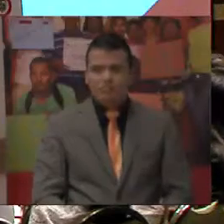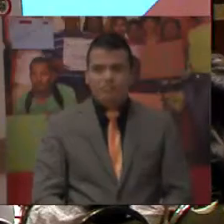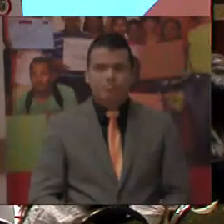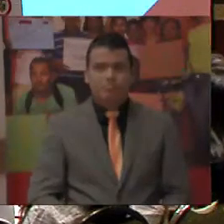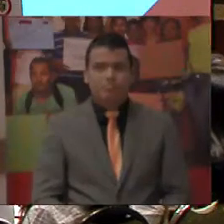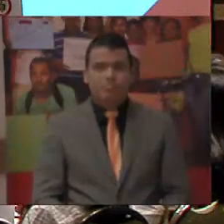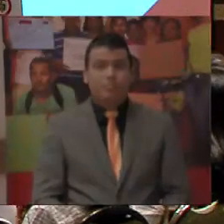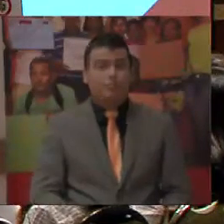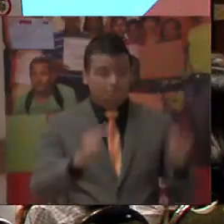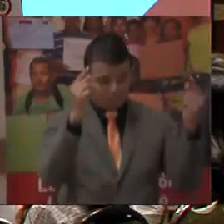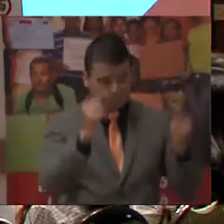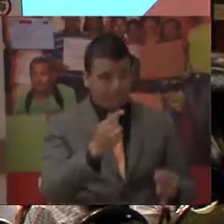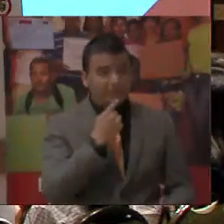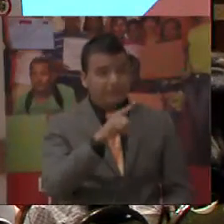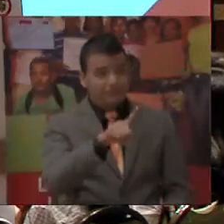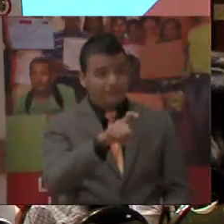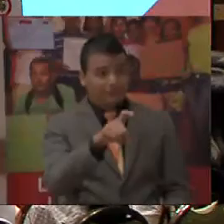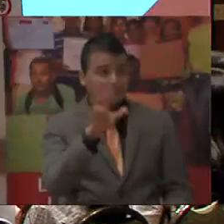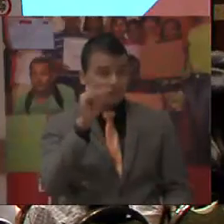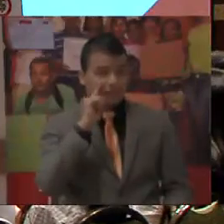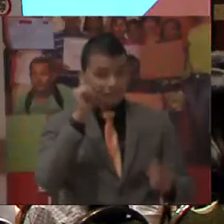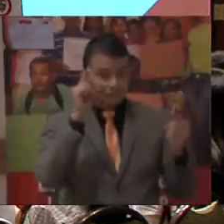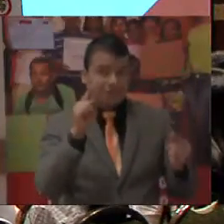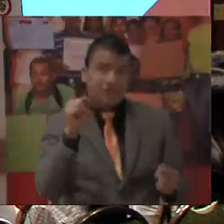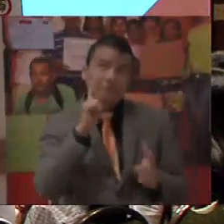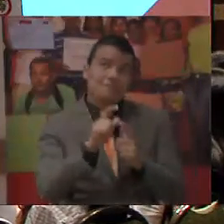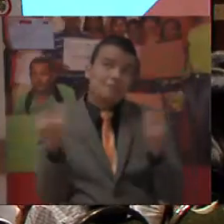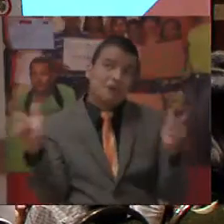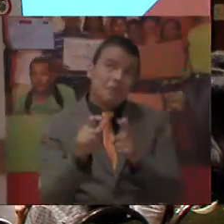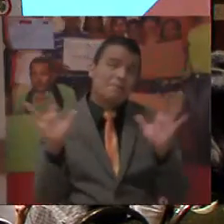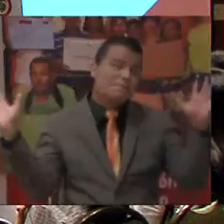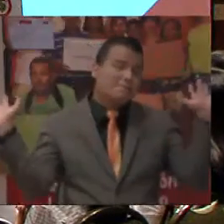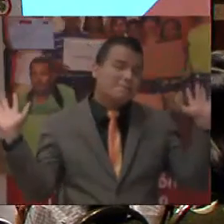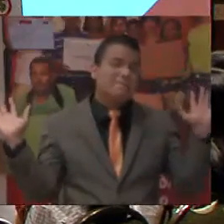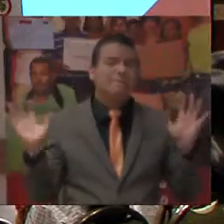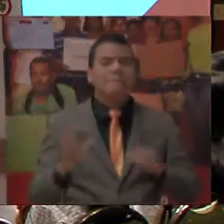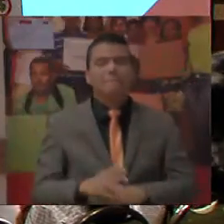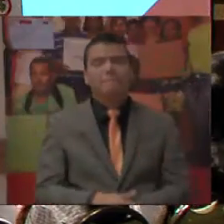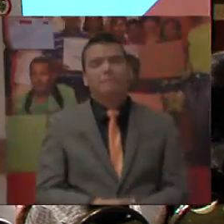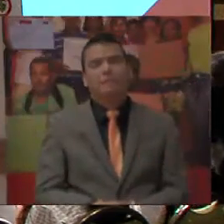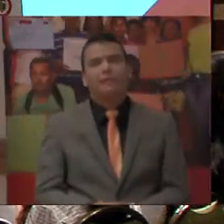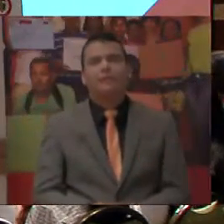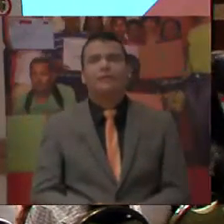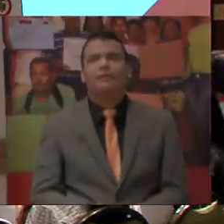3.5. 6 dicen las estadísticas del observatorio. Pero bueno, de todos modos,